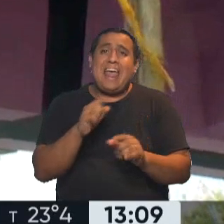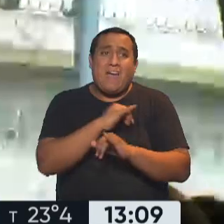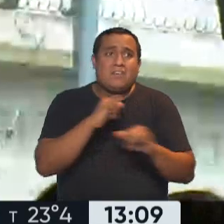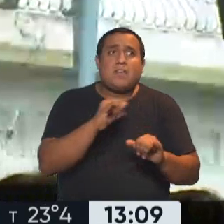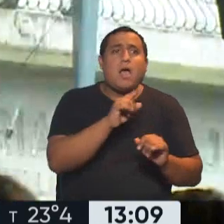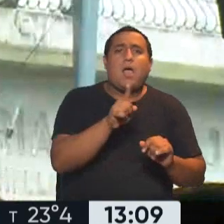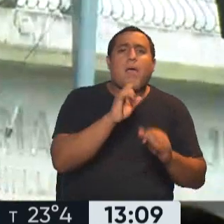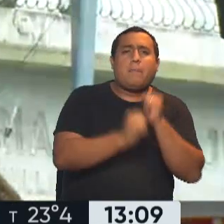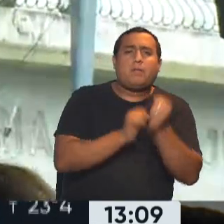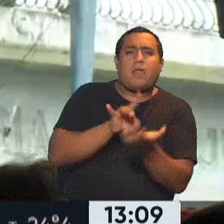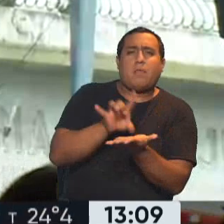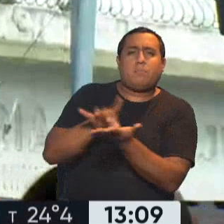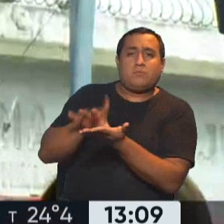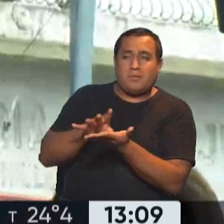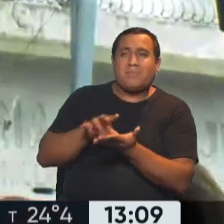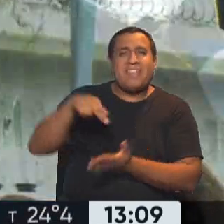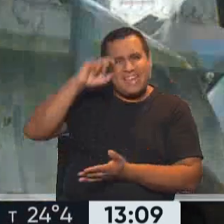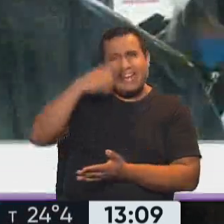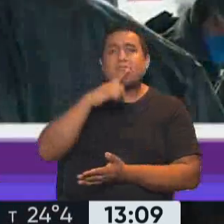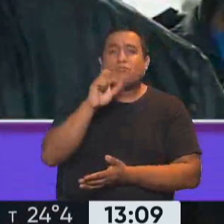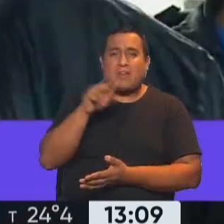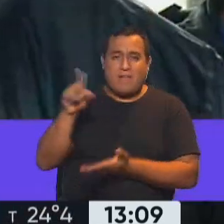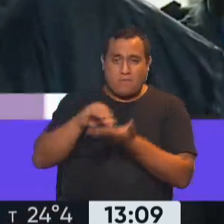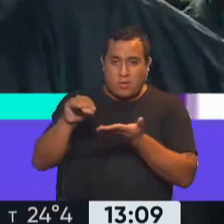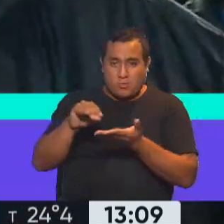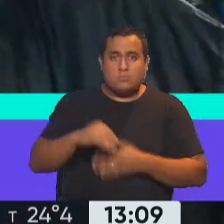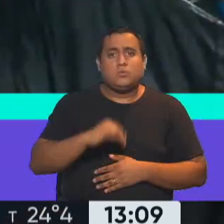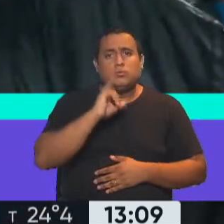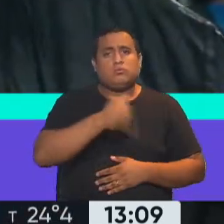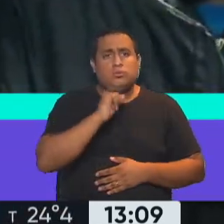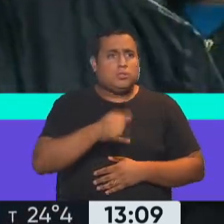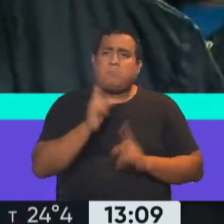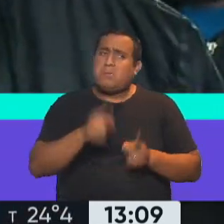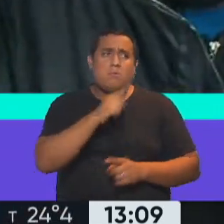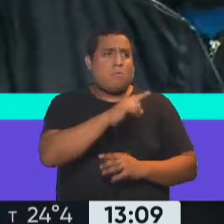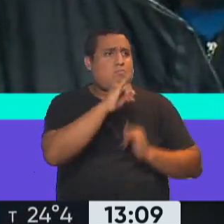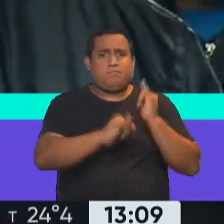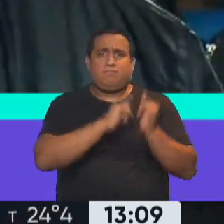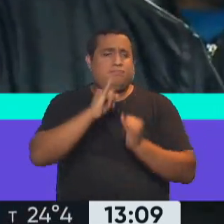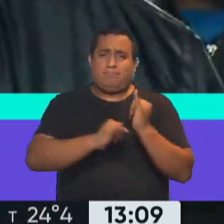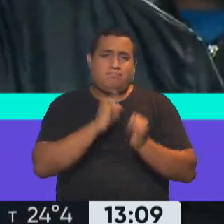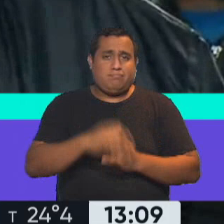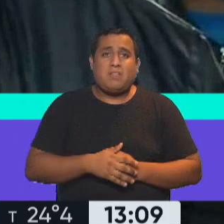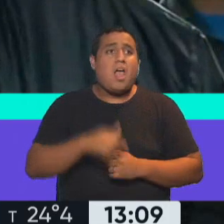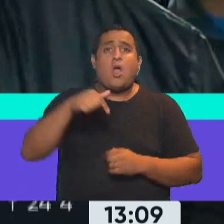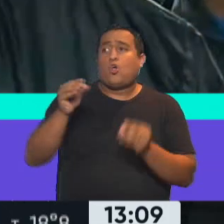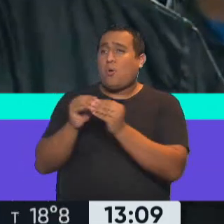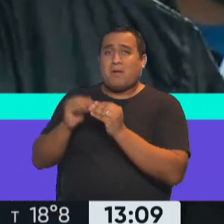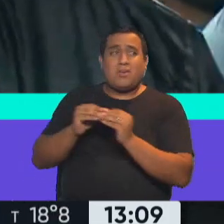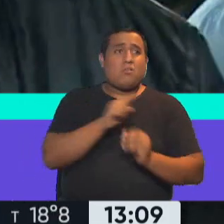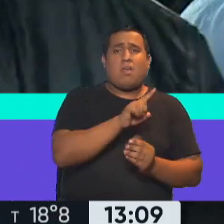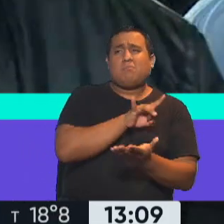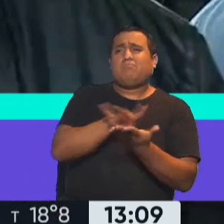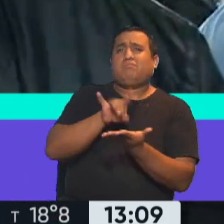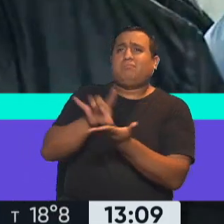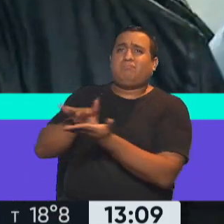es delegado. Néstor, ¿es así como lo anuncié? Efectivamente es como lo anunciaste vos. Están despidiendo compañeros